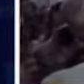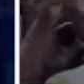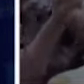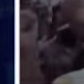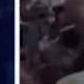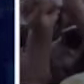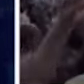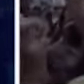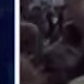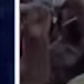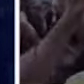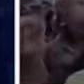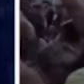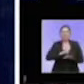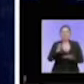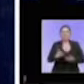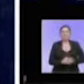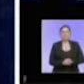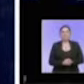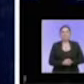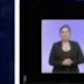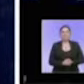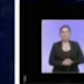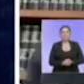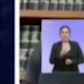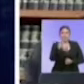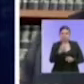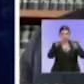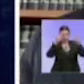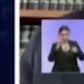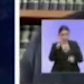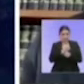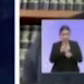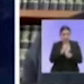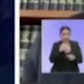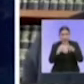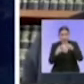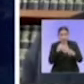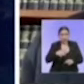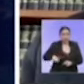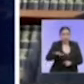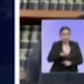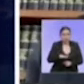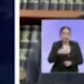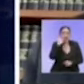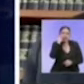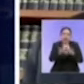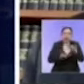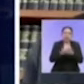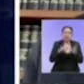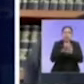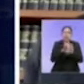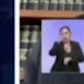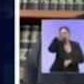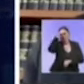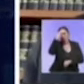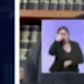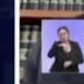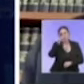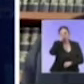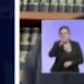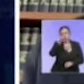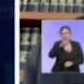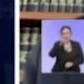fortalecer, Pepe, la ruta que todos los mexicanos hemos construido a lo largo de muchos años, a ti te consta, de